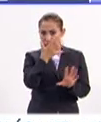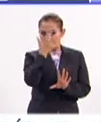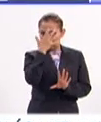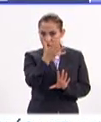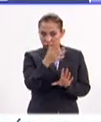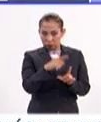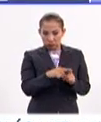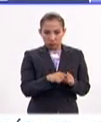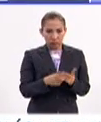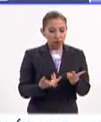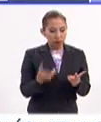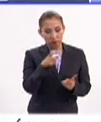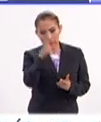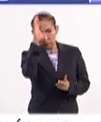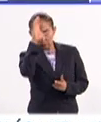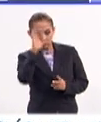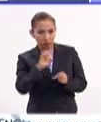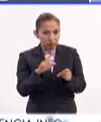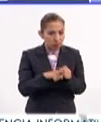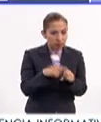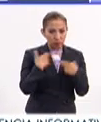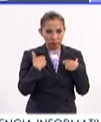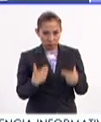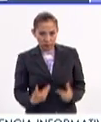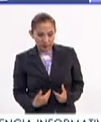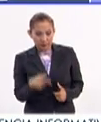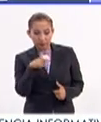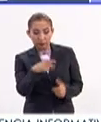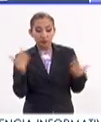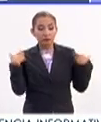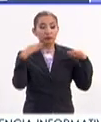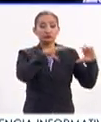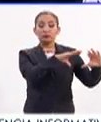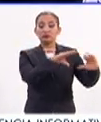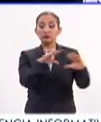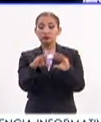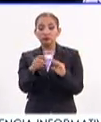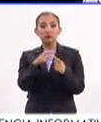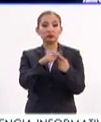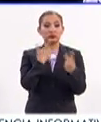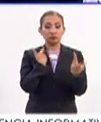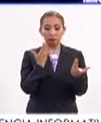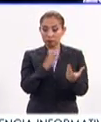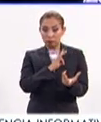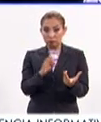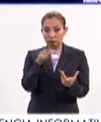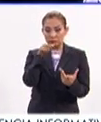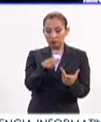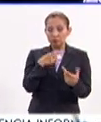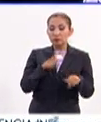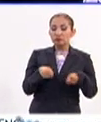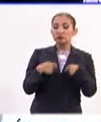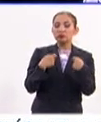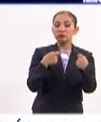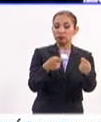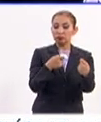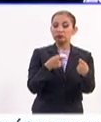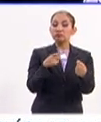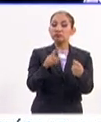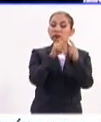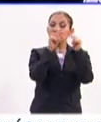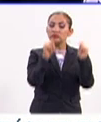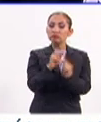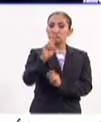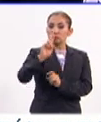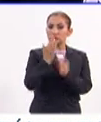serio en ciencias sociales y humanidades, con docencia, con facultades para otorgar